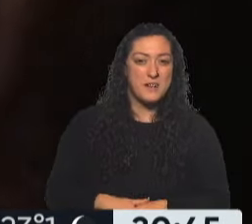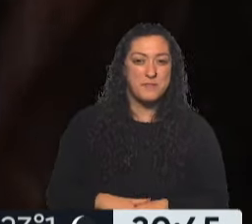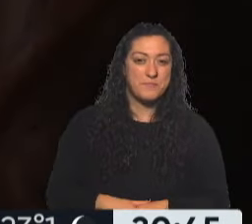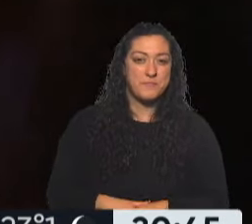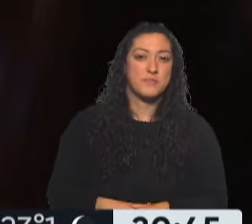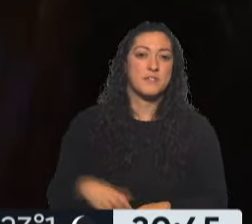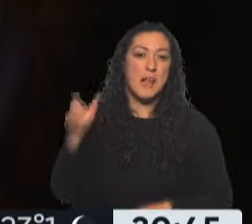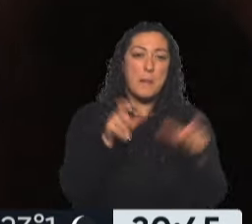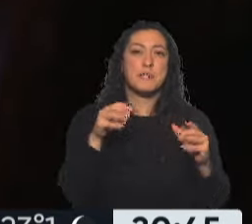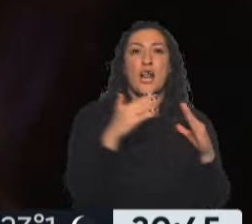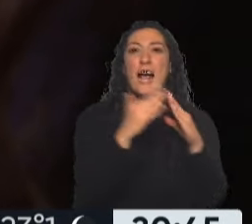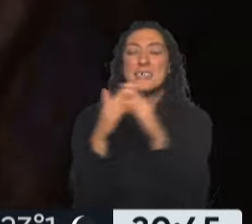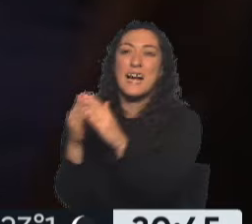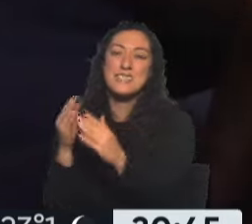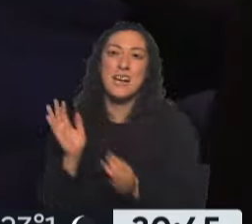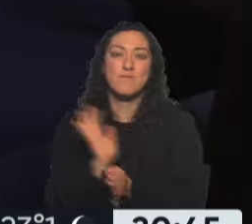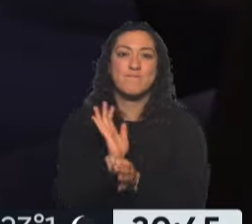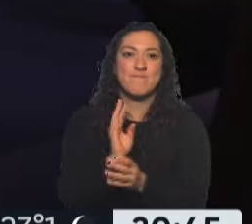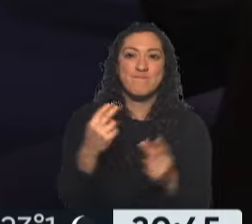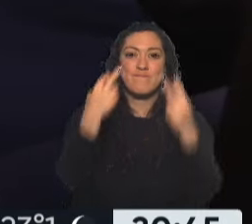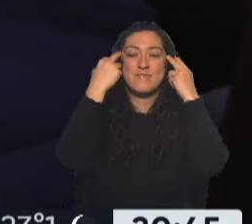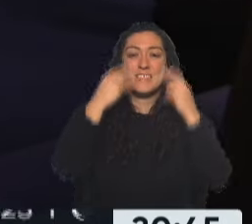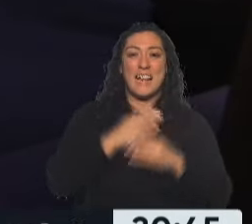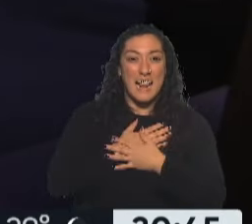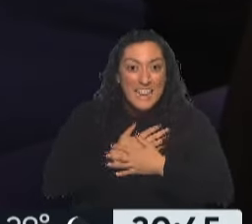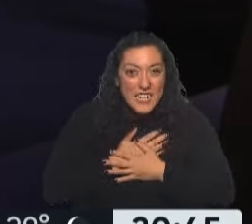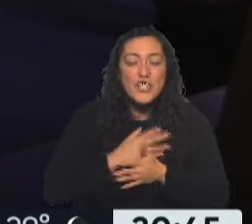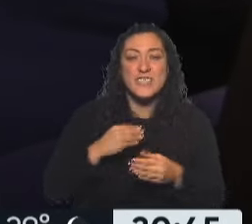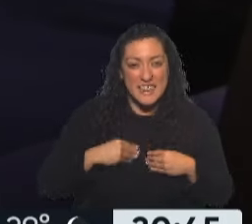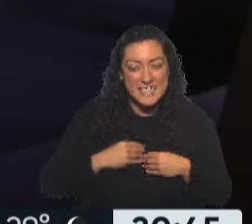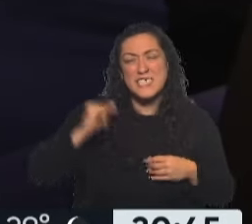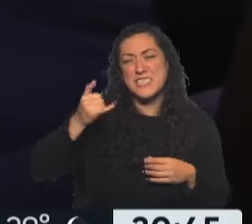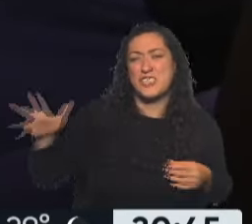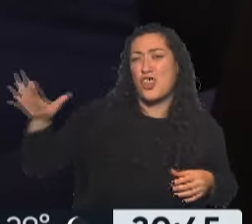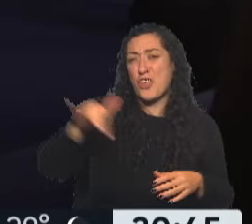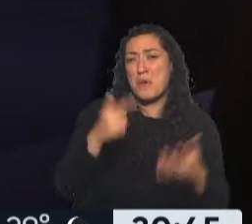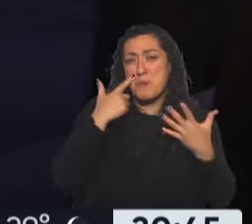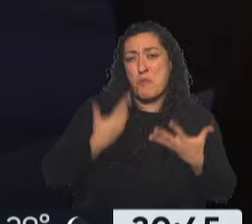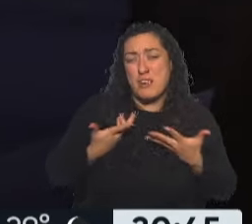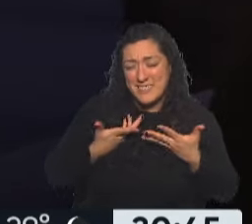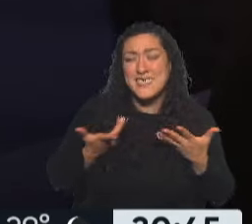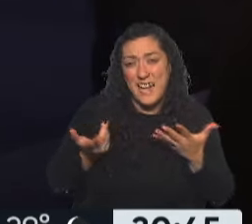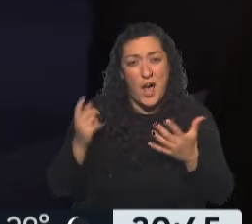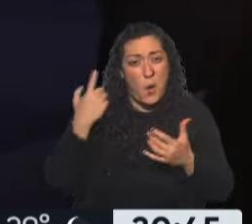de la gente, ¿eso lo sentís? ¿En la calle el cariño? Sí, el cariño de la gente que me demuestra día a día es